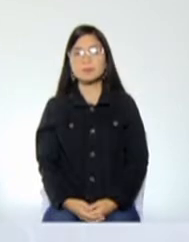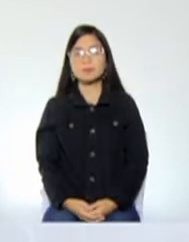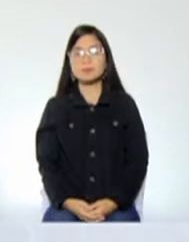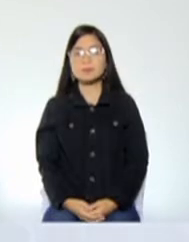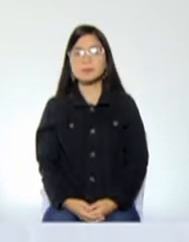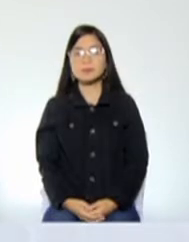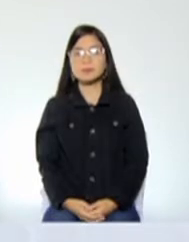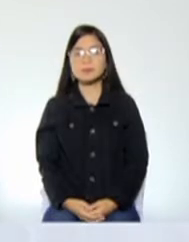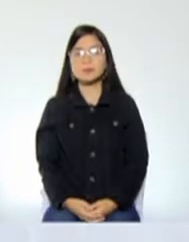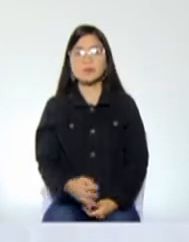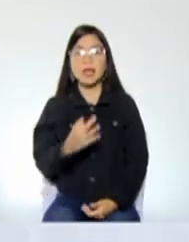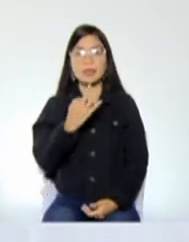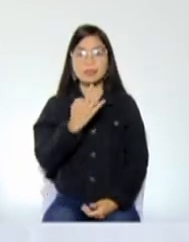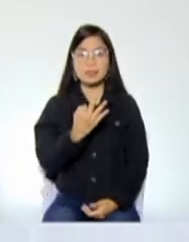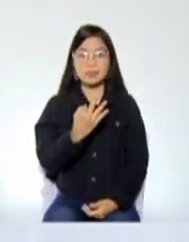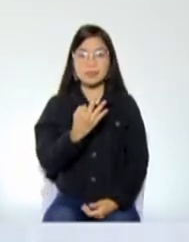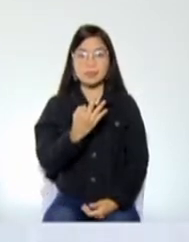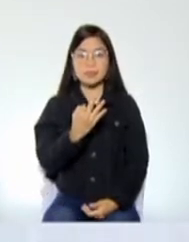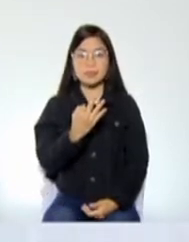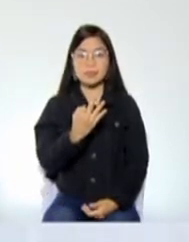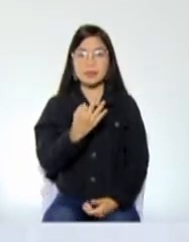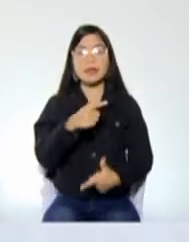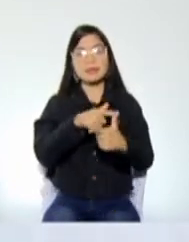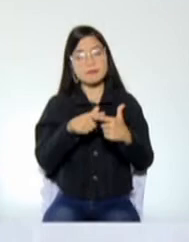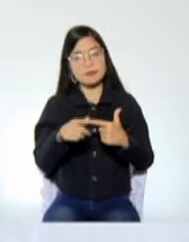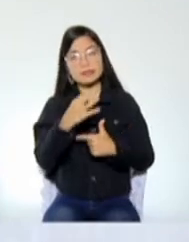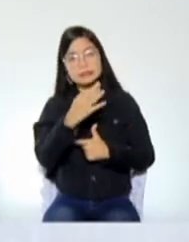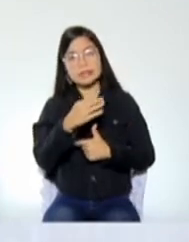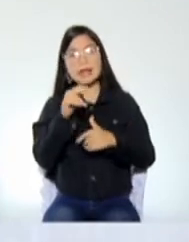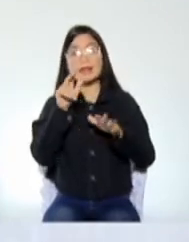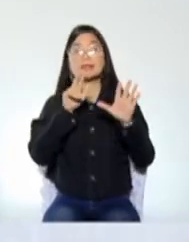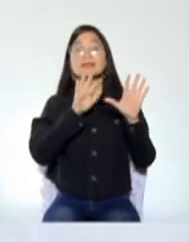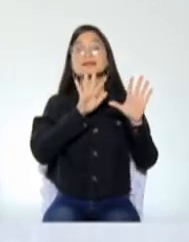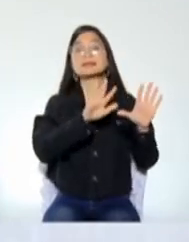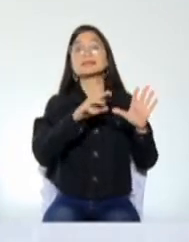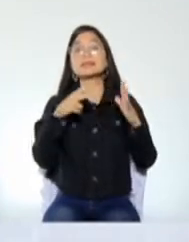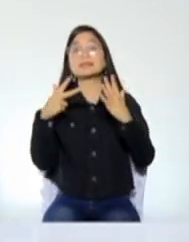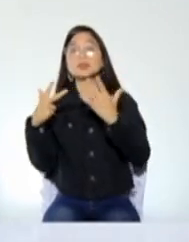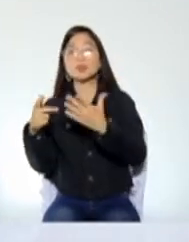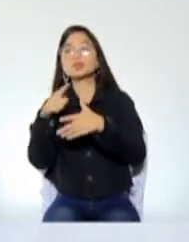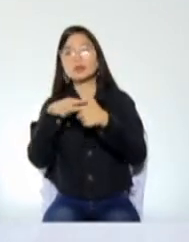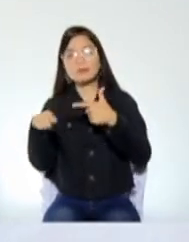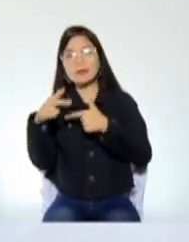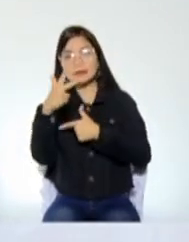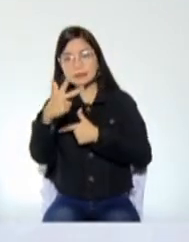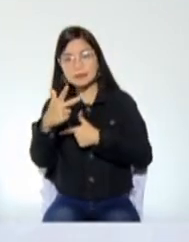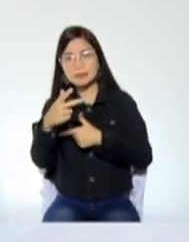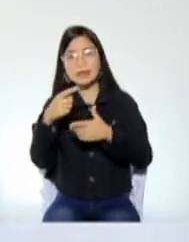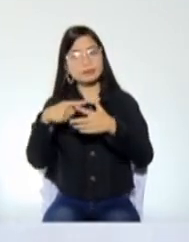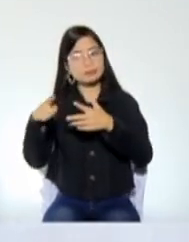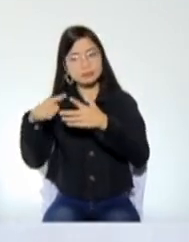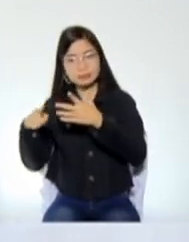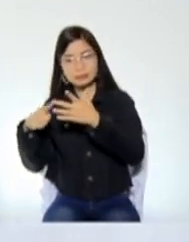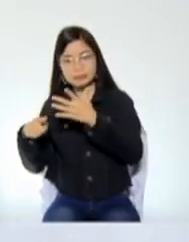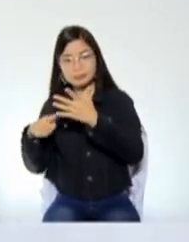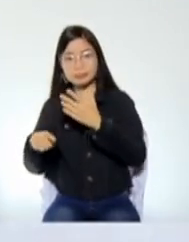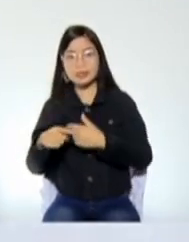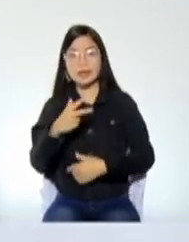3 y antes de llegar a 12 también tuve que haber pasado por 3. Al dividir 3 entre 3 me